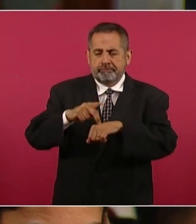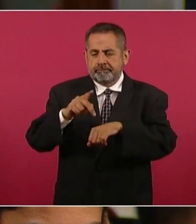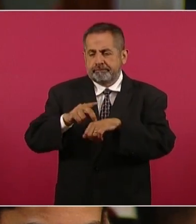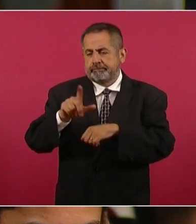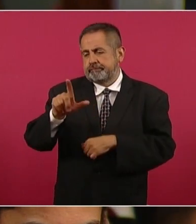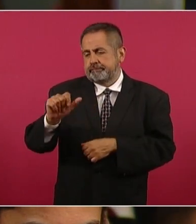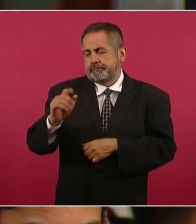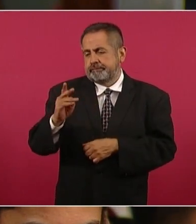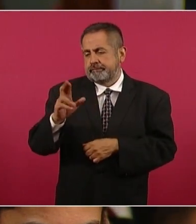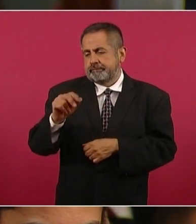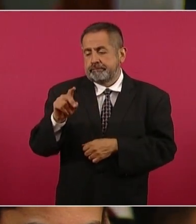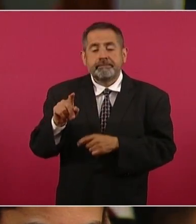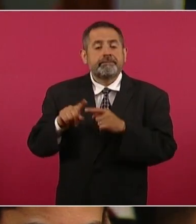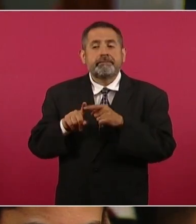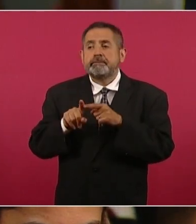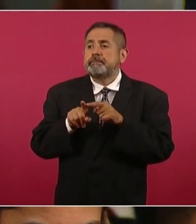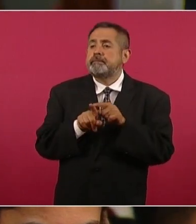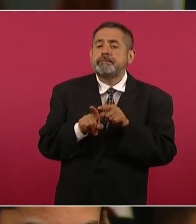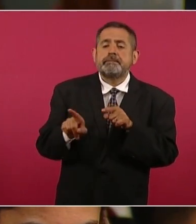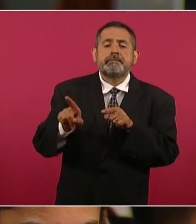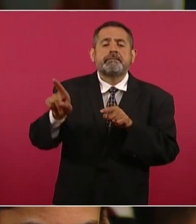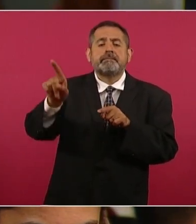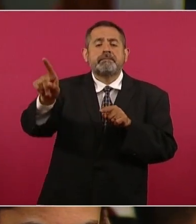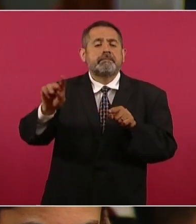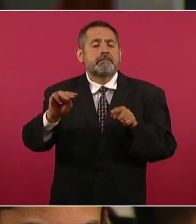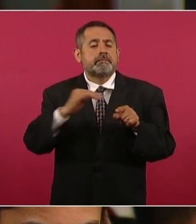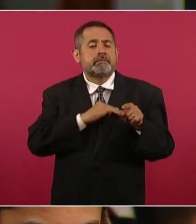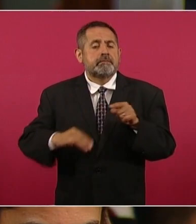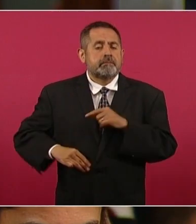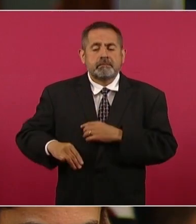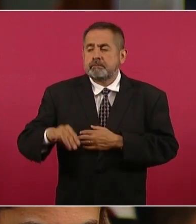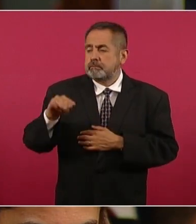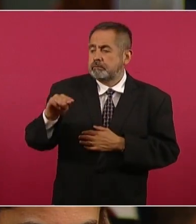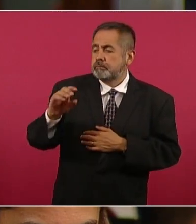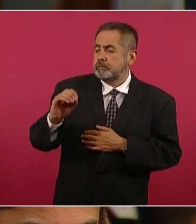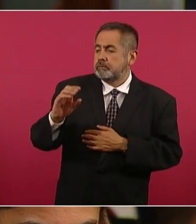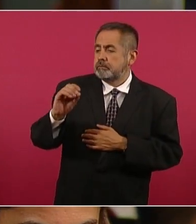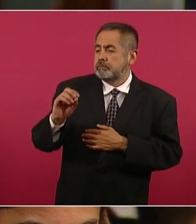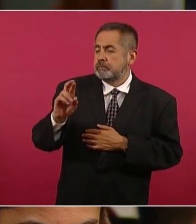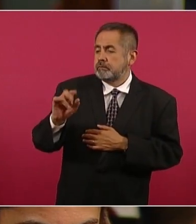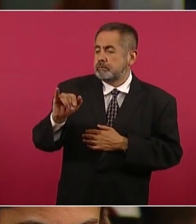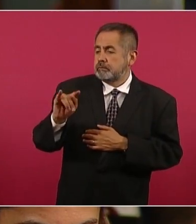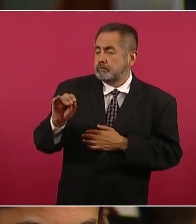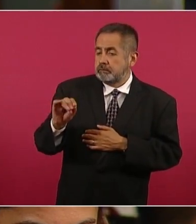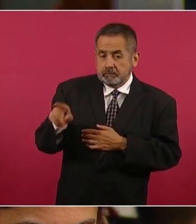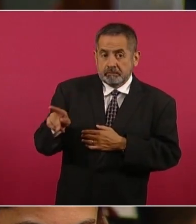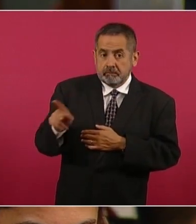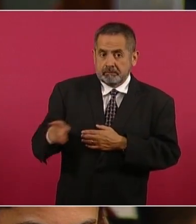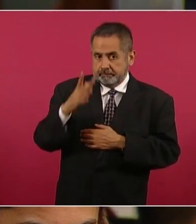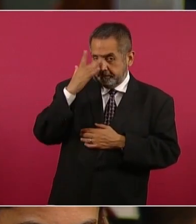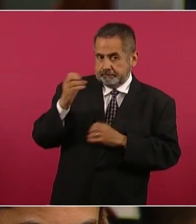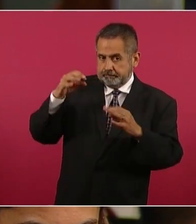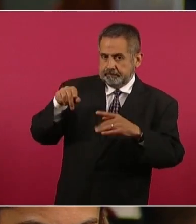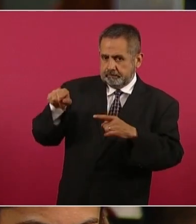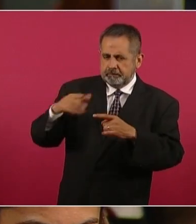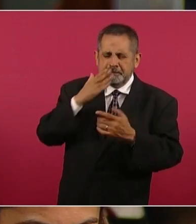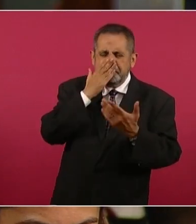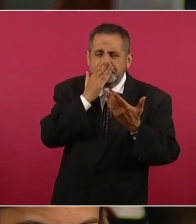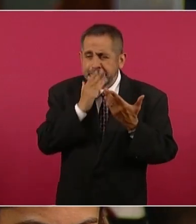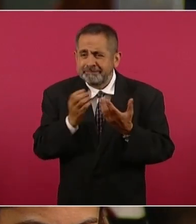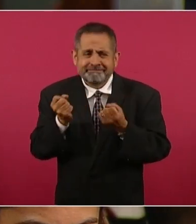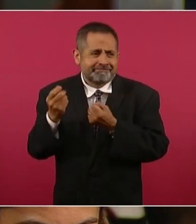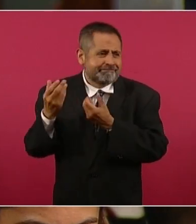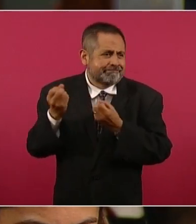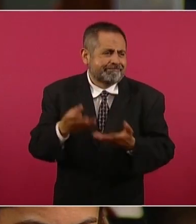ubicar aguas arriba del municipio de Mocorito, pueblo mágico, y generaría un sinfín de beneficios. Número